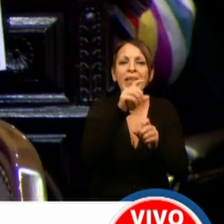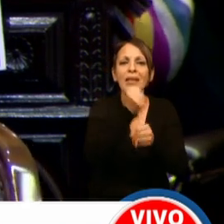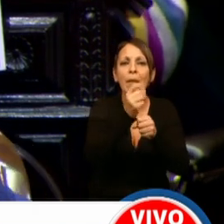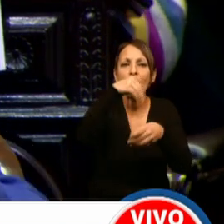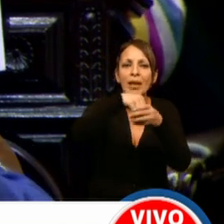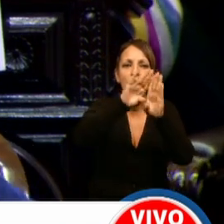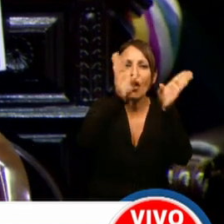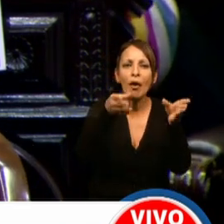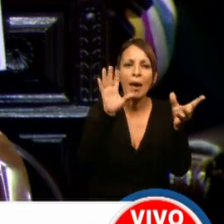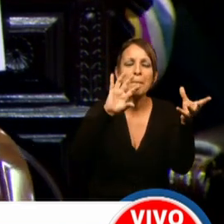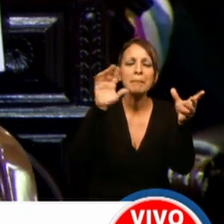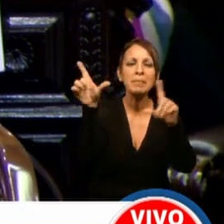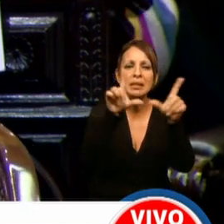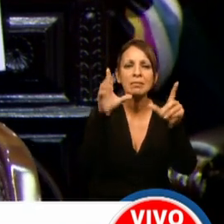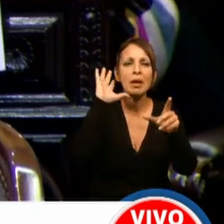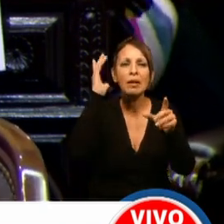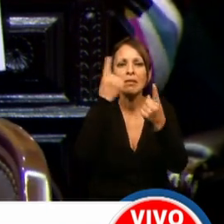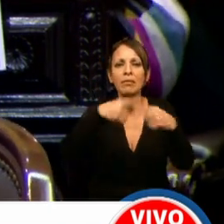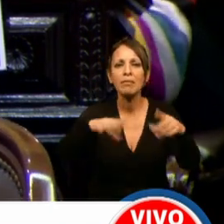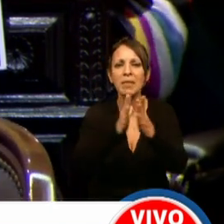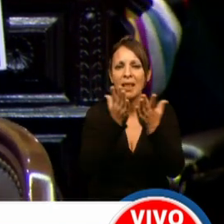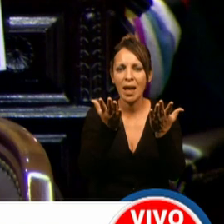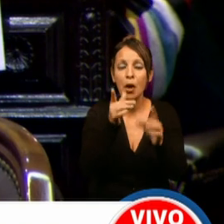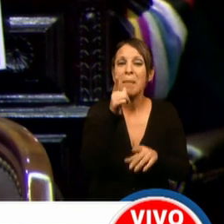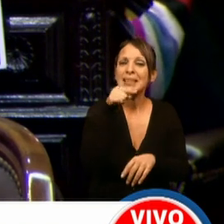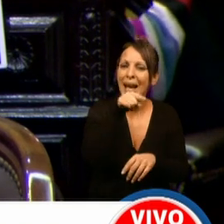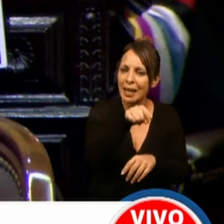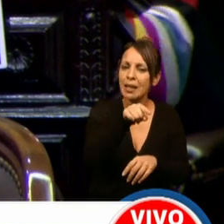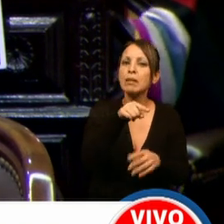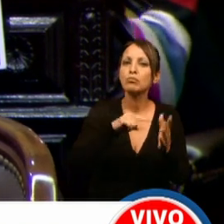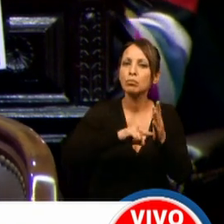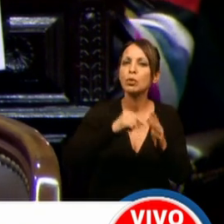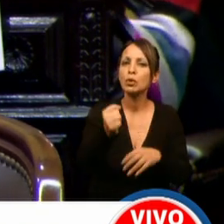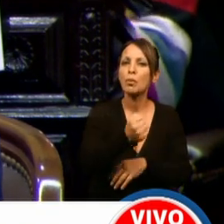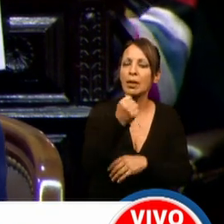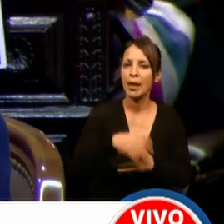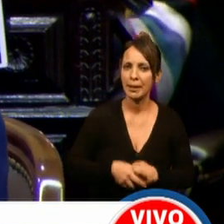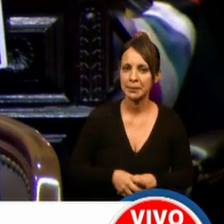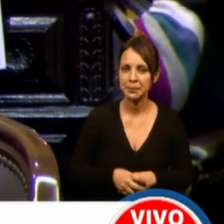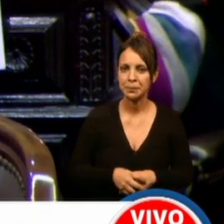parece que a mí creo que allí está lo central entonces